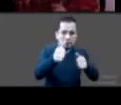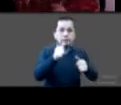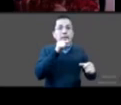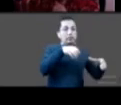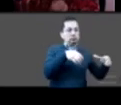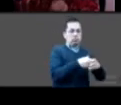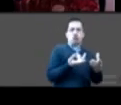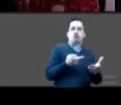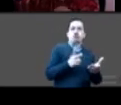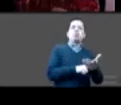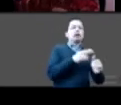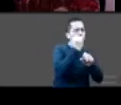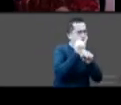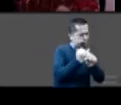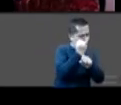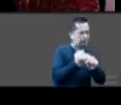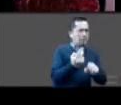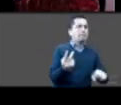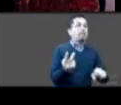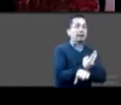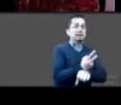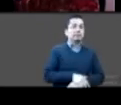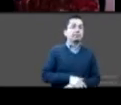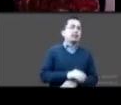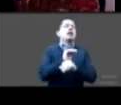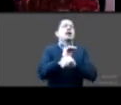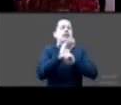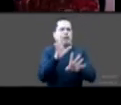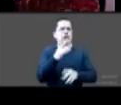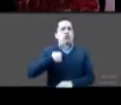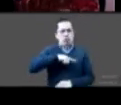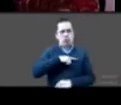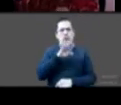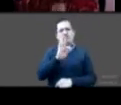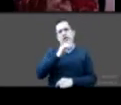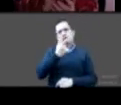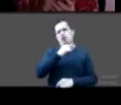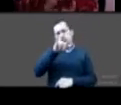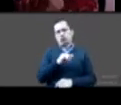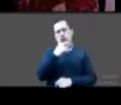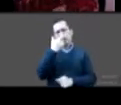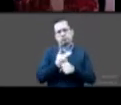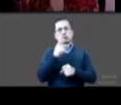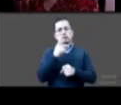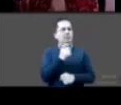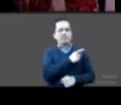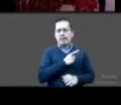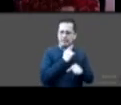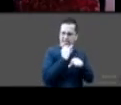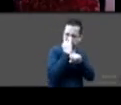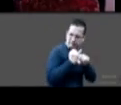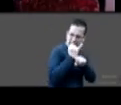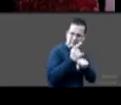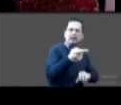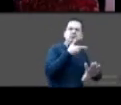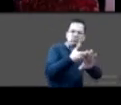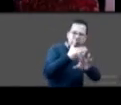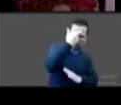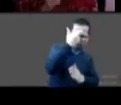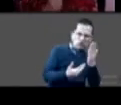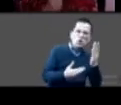las fiscalías nos toca la investigación, perseguir al delito, comprobarlo y llevarlos